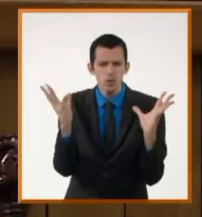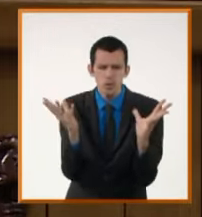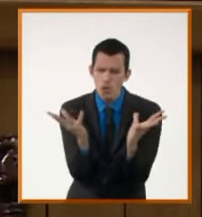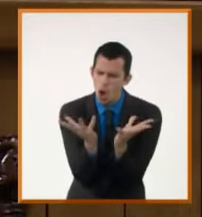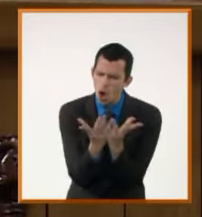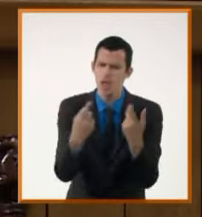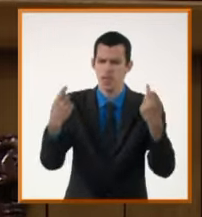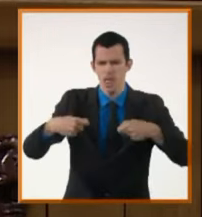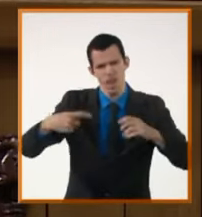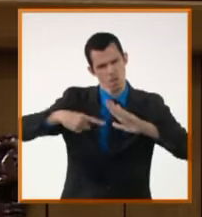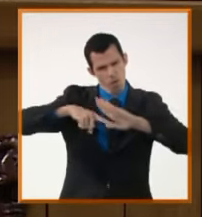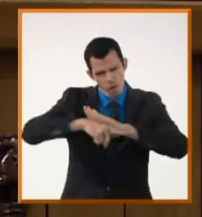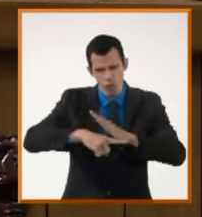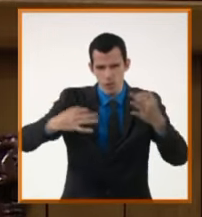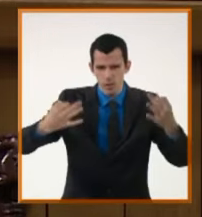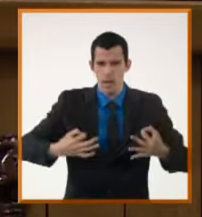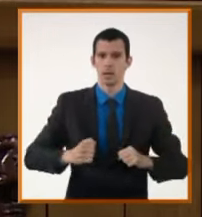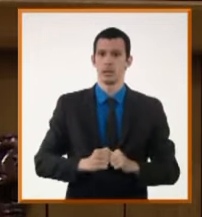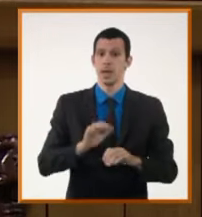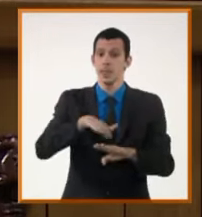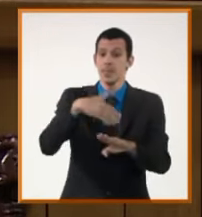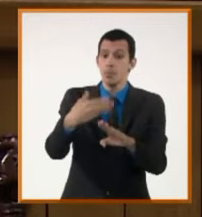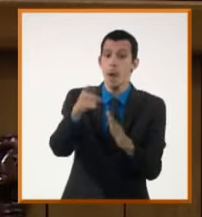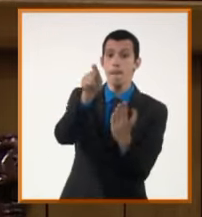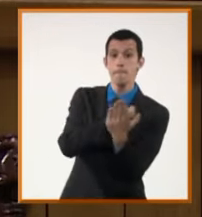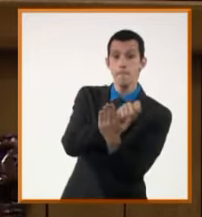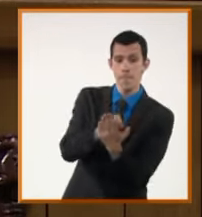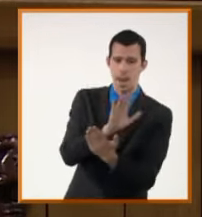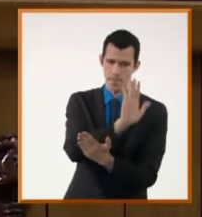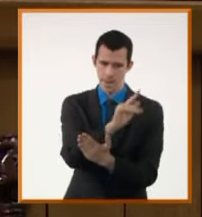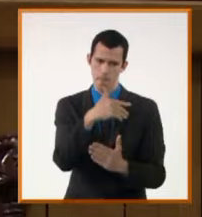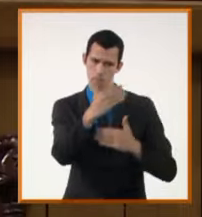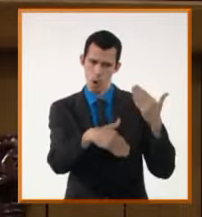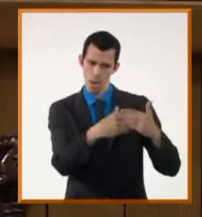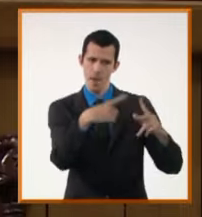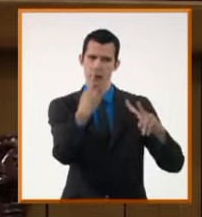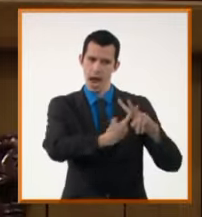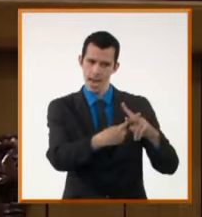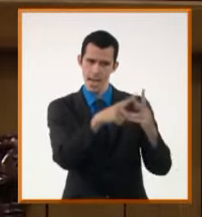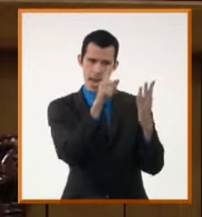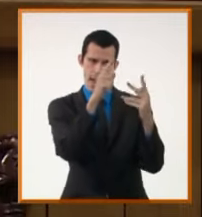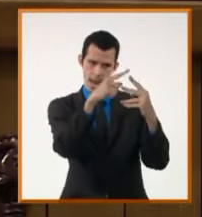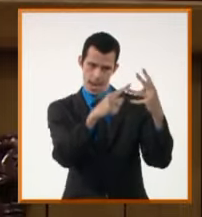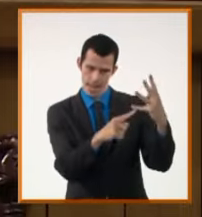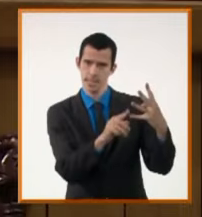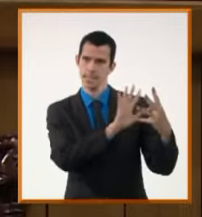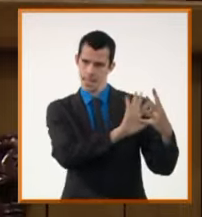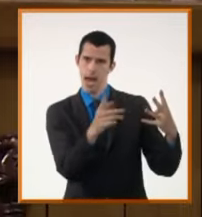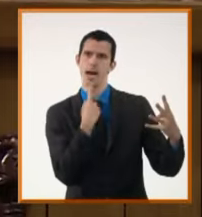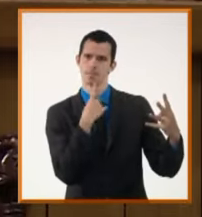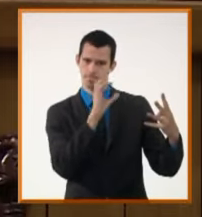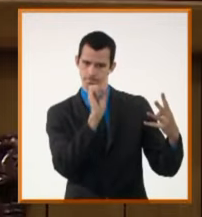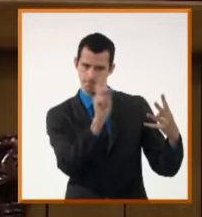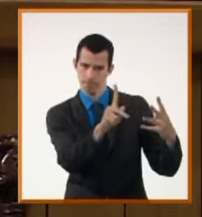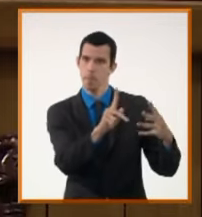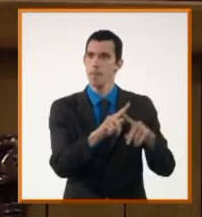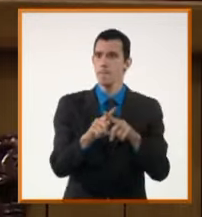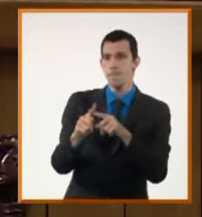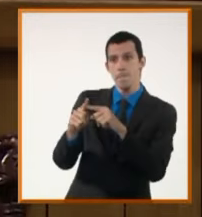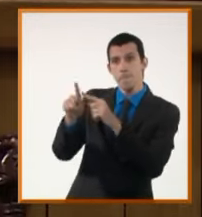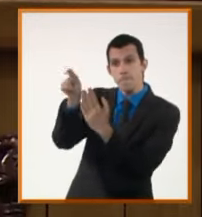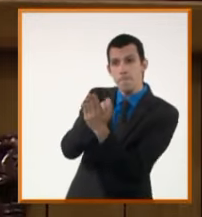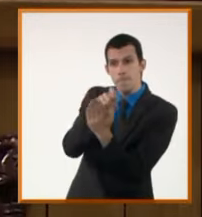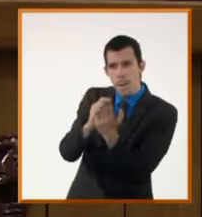desglosarlo. Y aunque no se apruebe en la asamblea municipal, en esa asamblea hay que informar y decir el sector